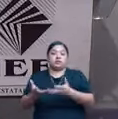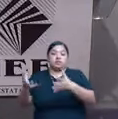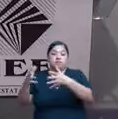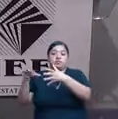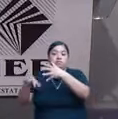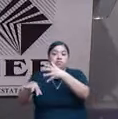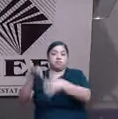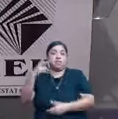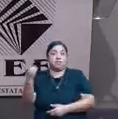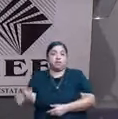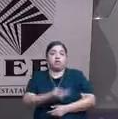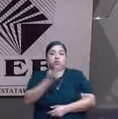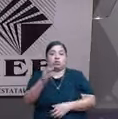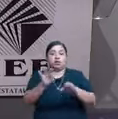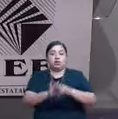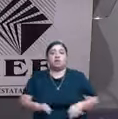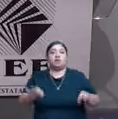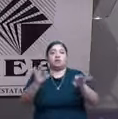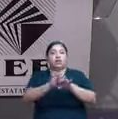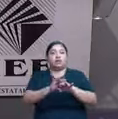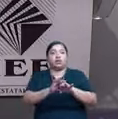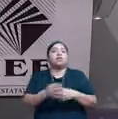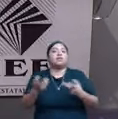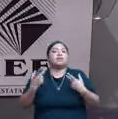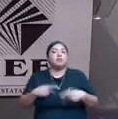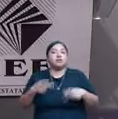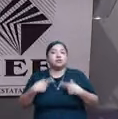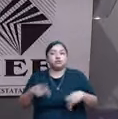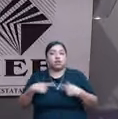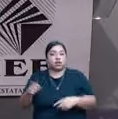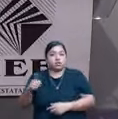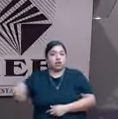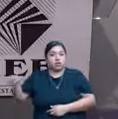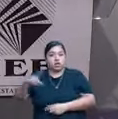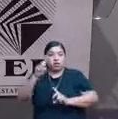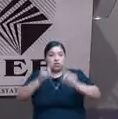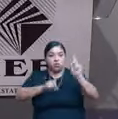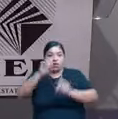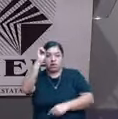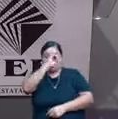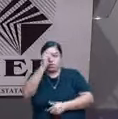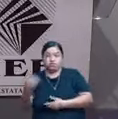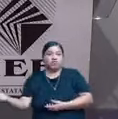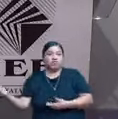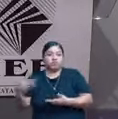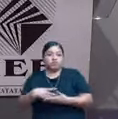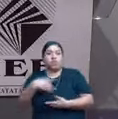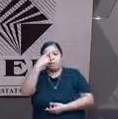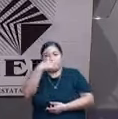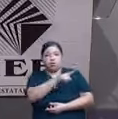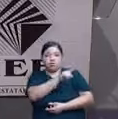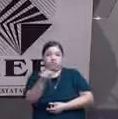de la ciudadanía que mandó para hacer y plantear estos cuestionamientos a las candidaturas. Así que